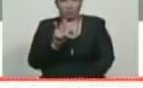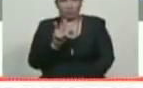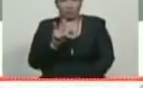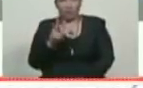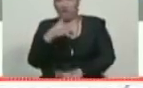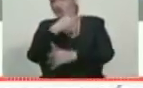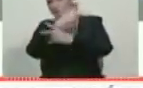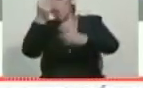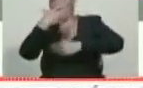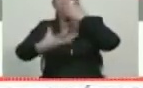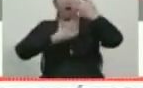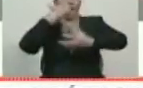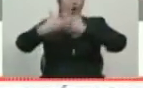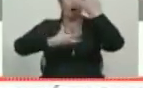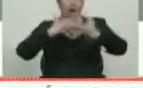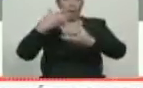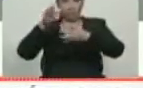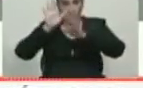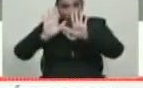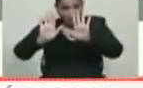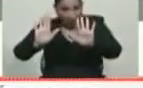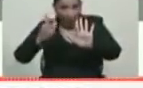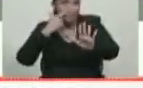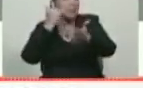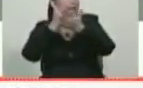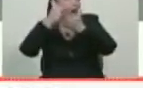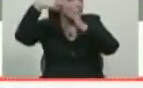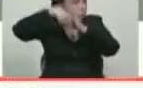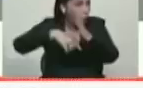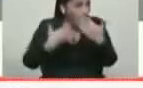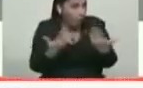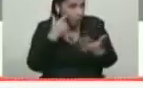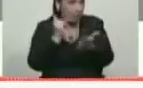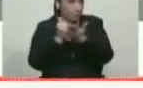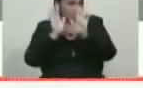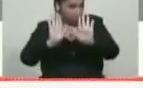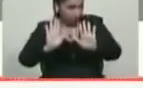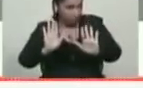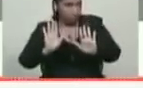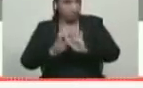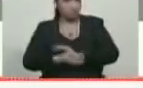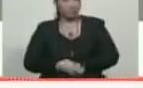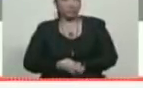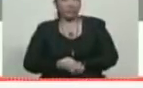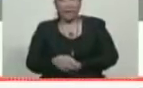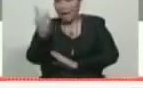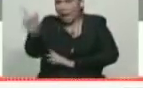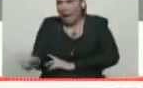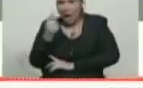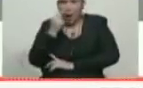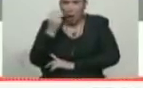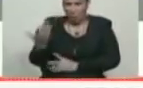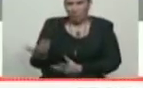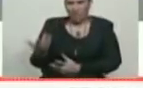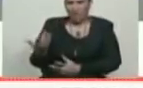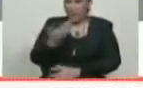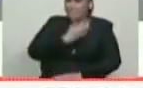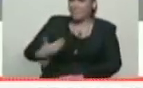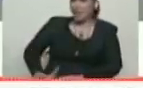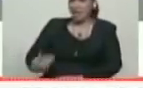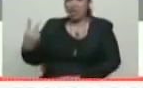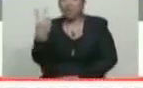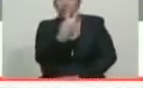O sea, ya va, pero vean al fondo, vean al fondo. O sea, el el tipo es presidente de dos